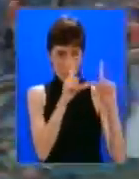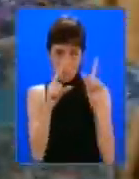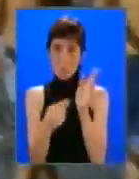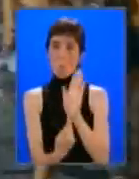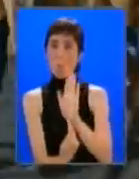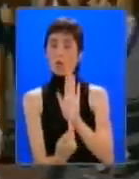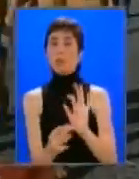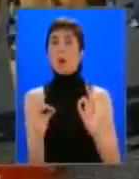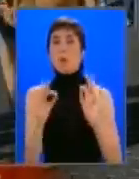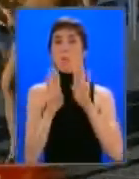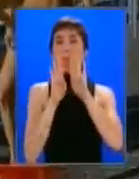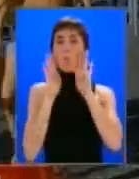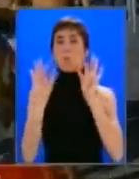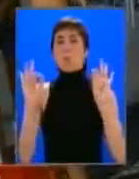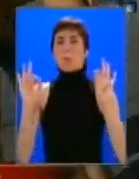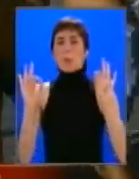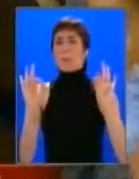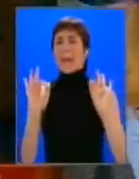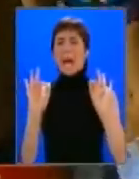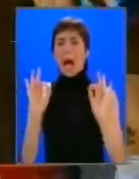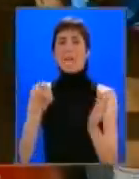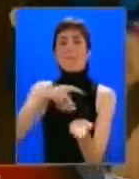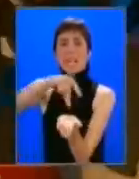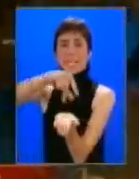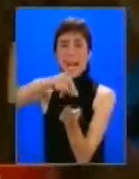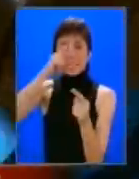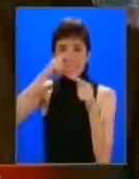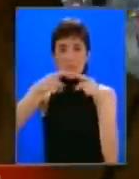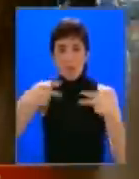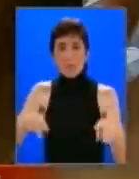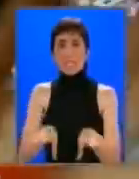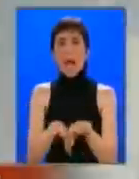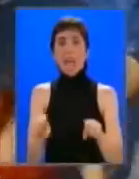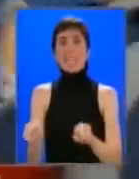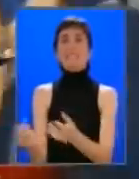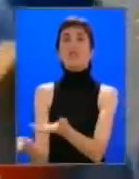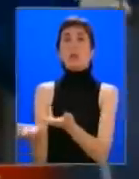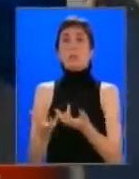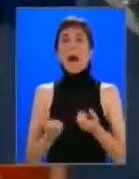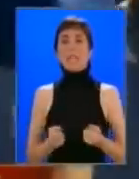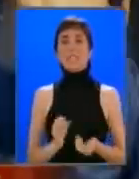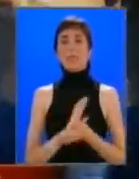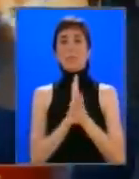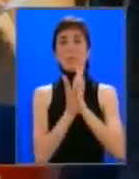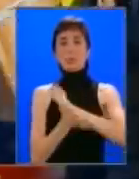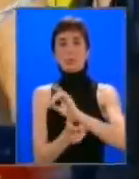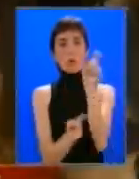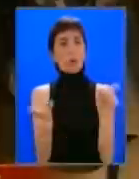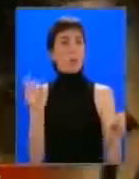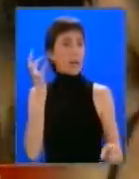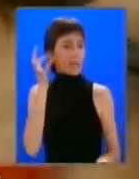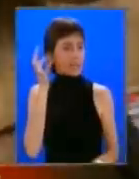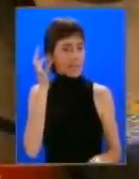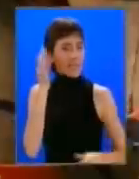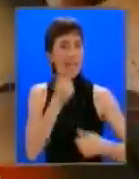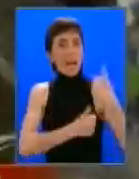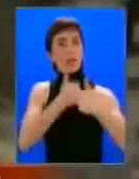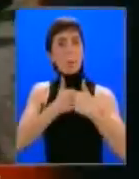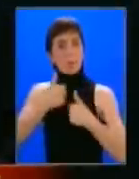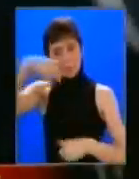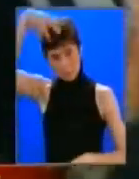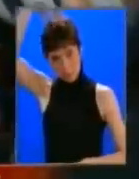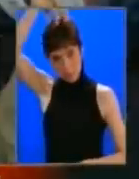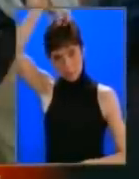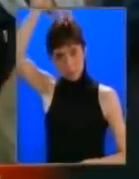el casino de Viña del Mar, ya listo para recibir justamente a todas las chicas que van a competir por el trono,